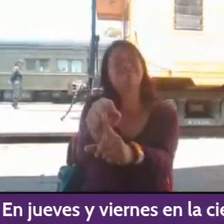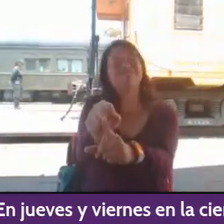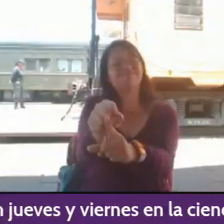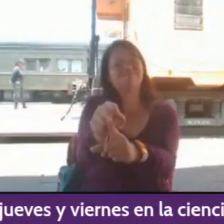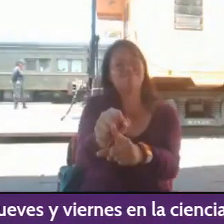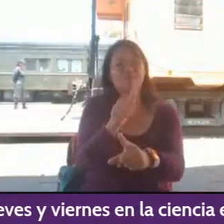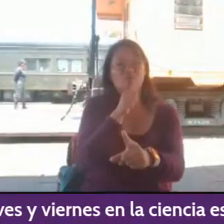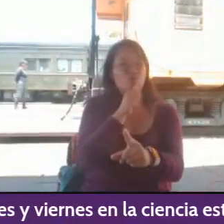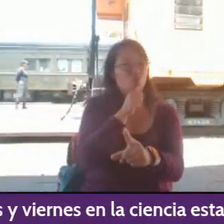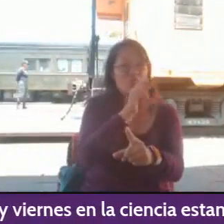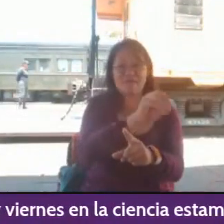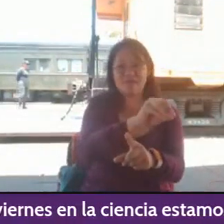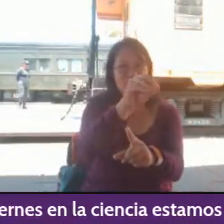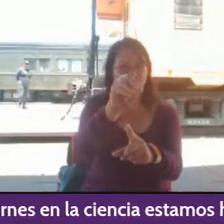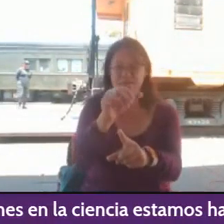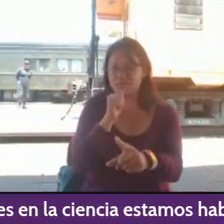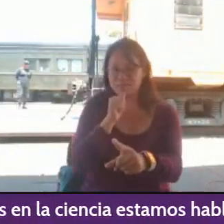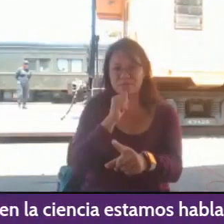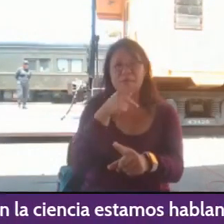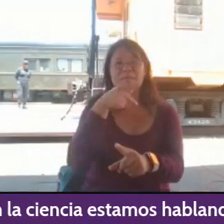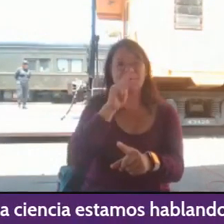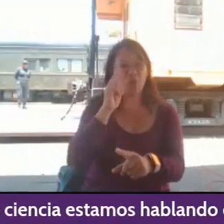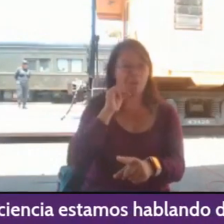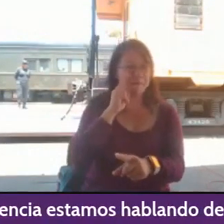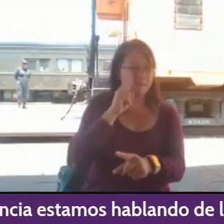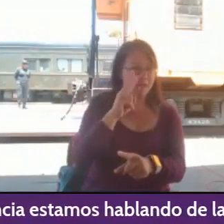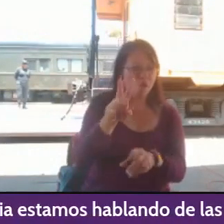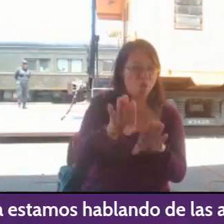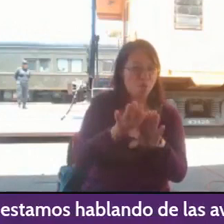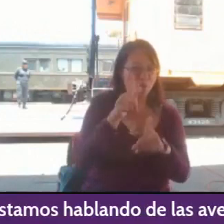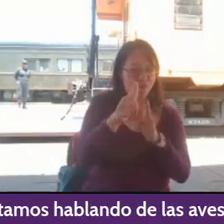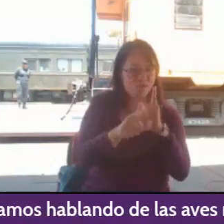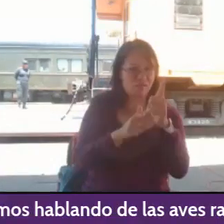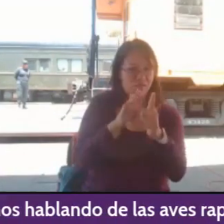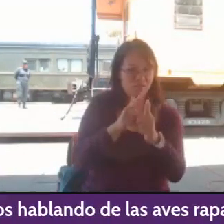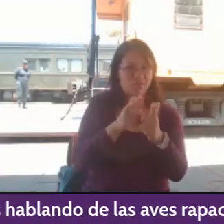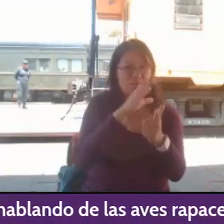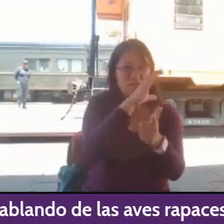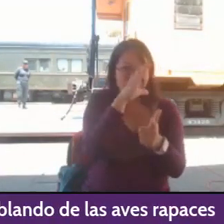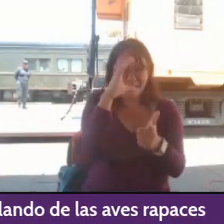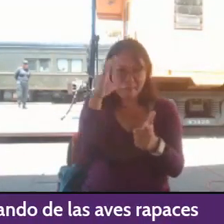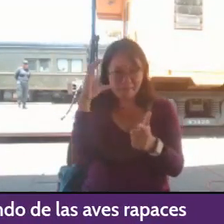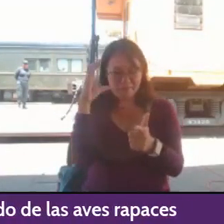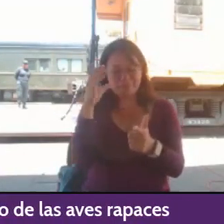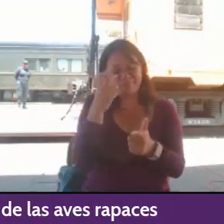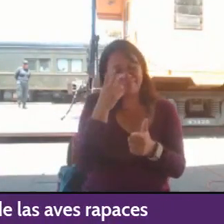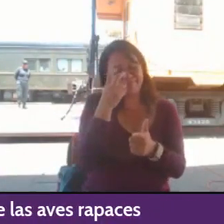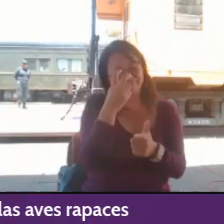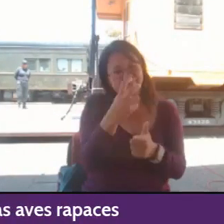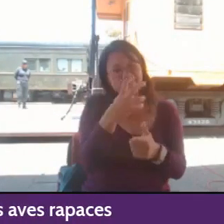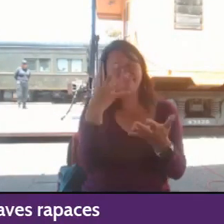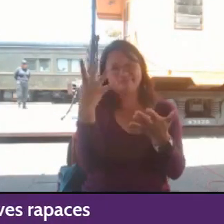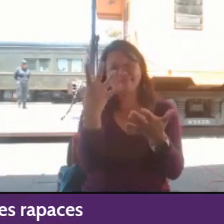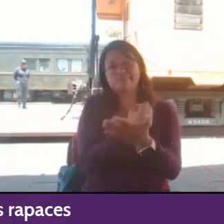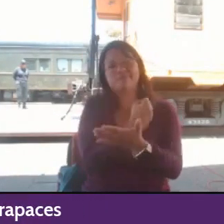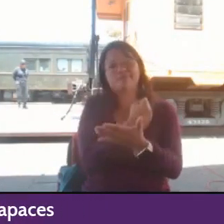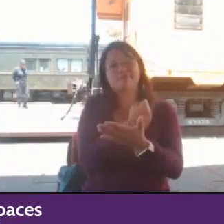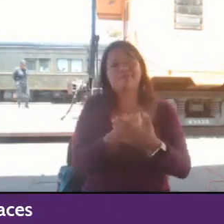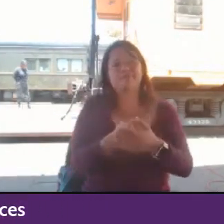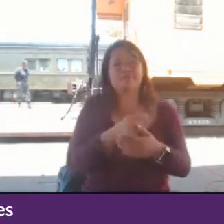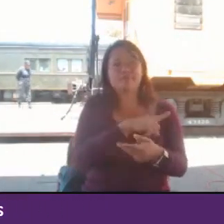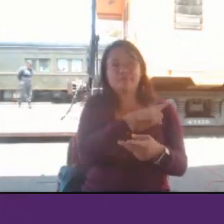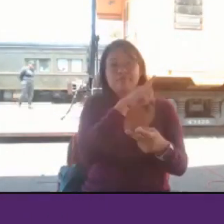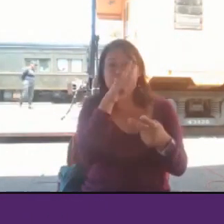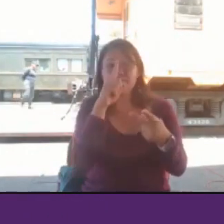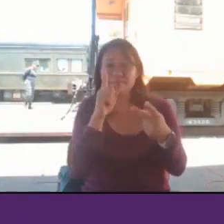¿Qué pasa con las rapaces nocturnas? Resulta que tienen una buena visión, menor percepción de colores que las diurnas,